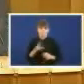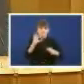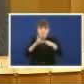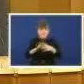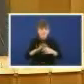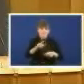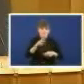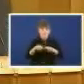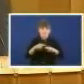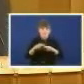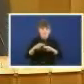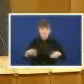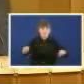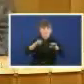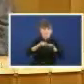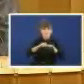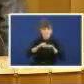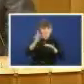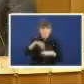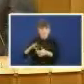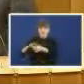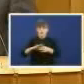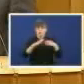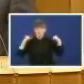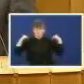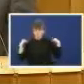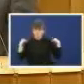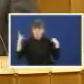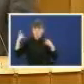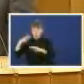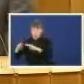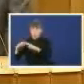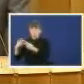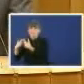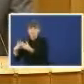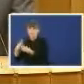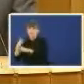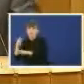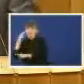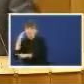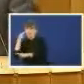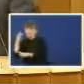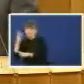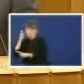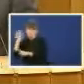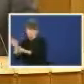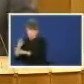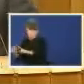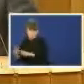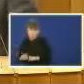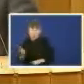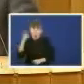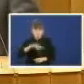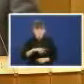polas políticas de corresponsabilidade e polas políticas de loita contra o terrorismo de xénero. Cada galescola que